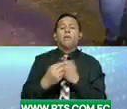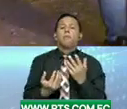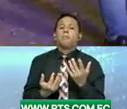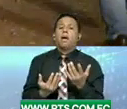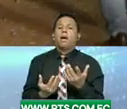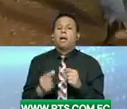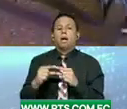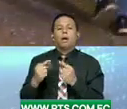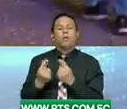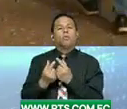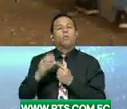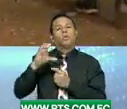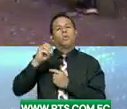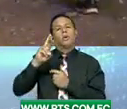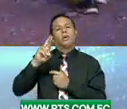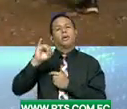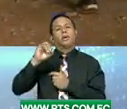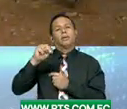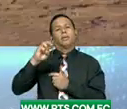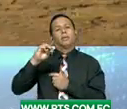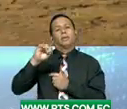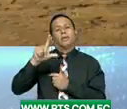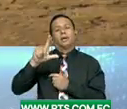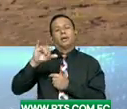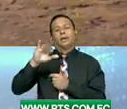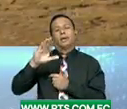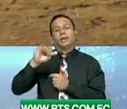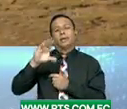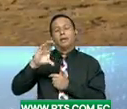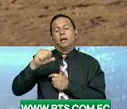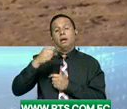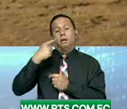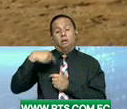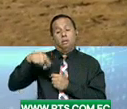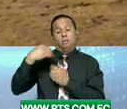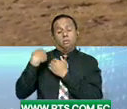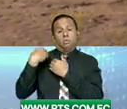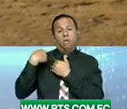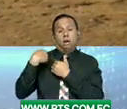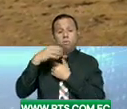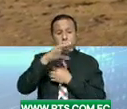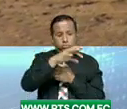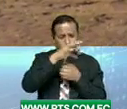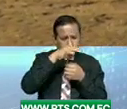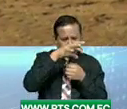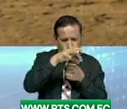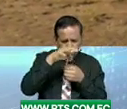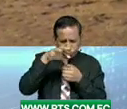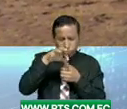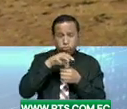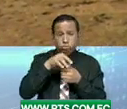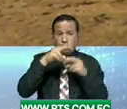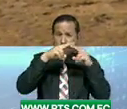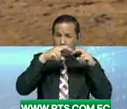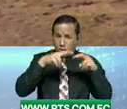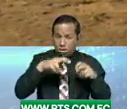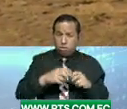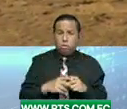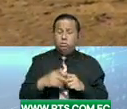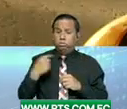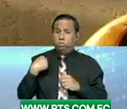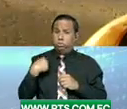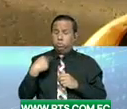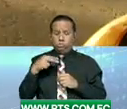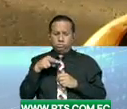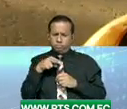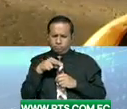de criminalística para hacer la fijación de los indicios balísticos. Lo que logramos observar aquí son algunos